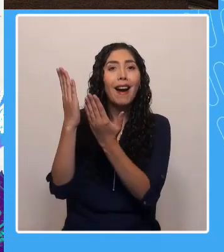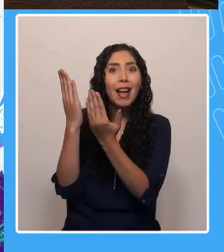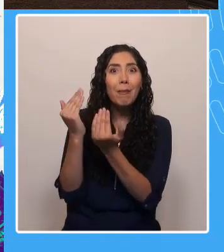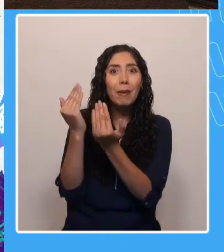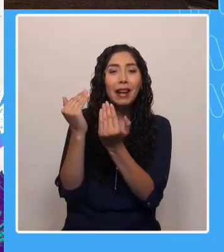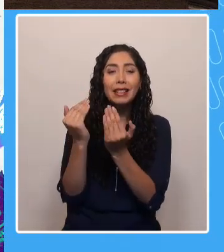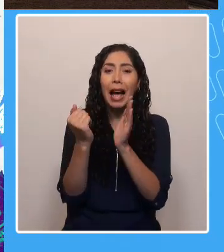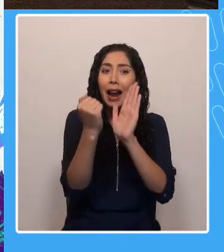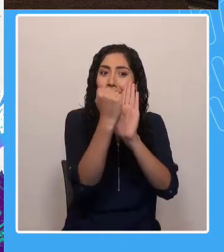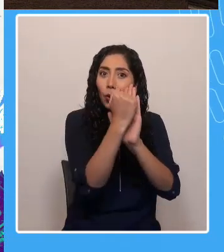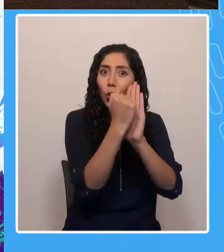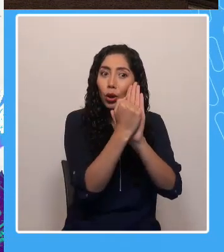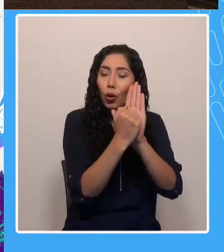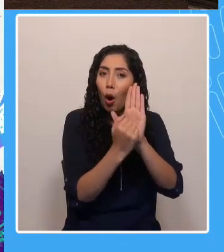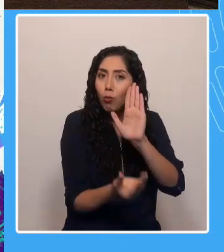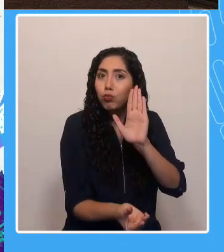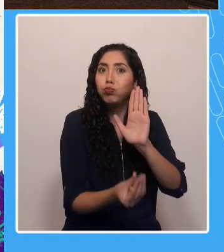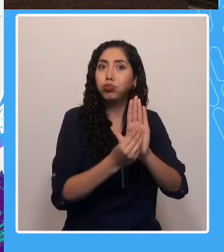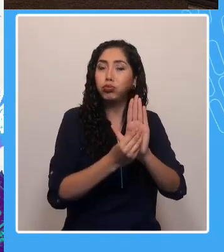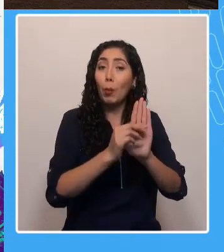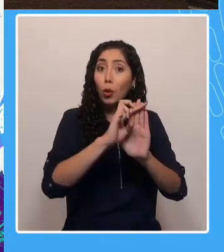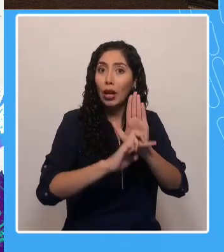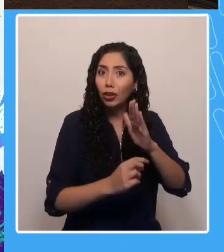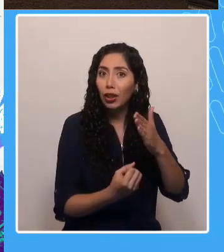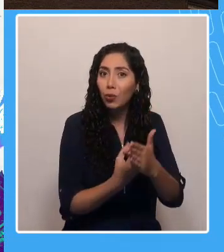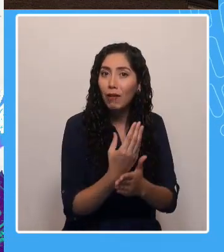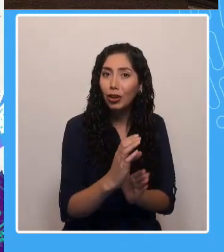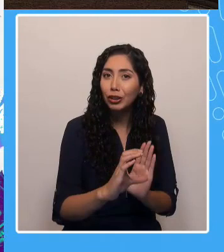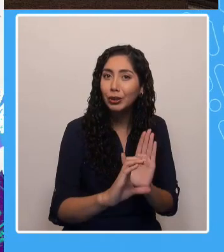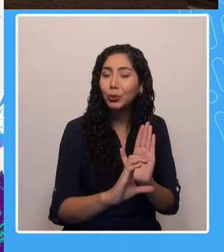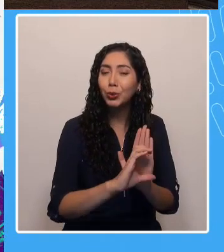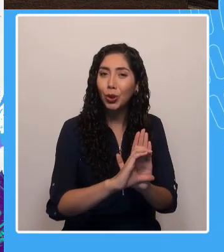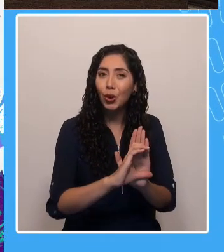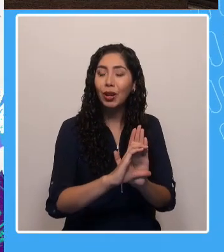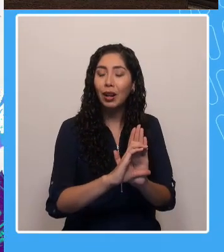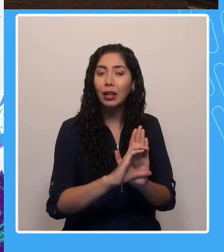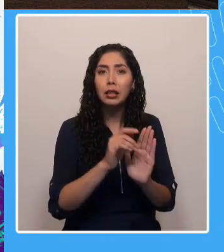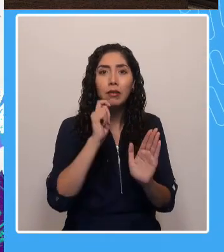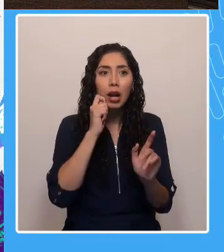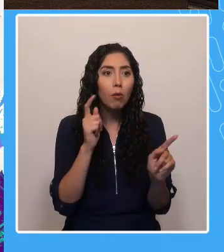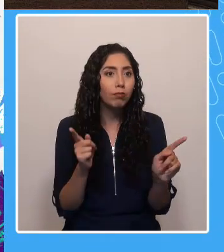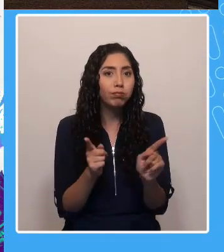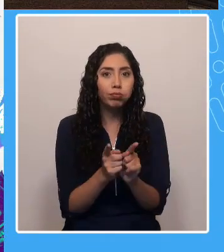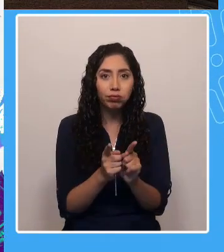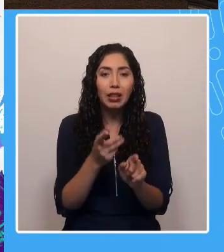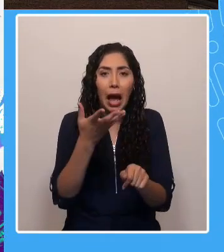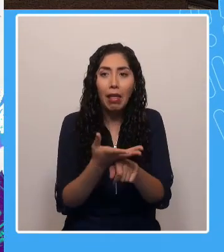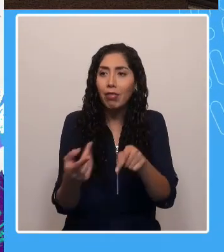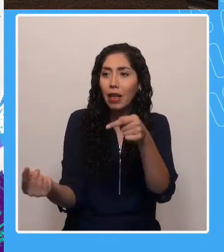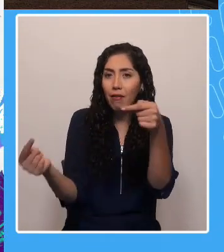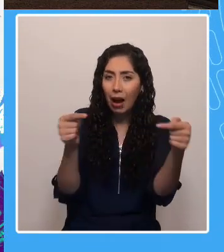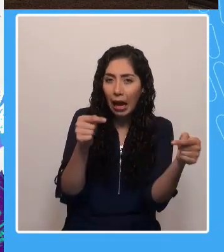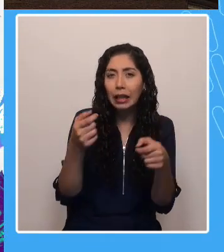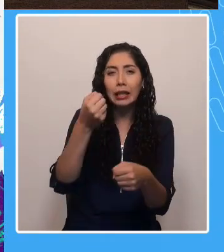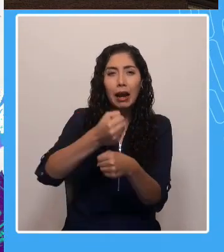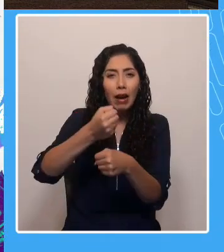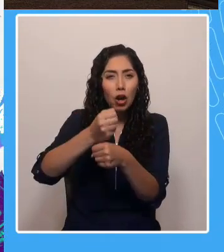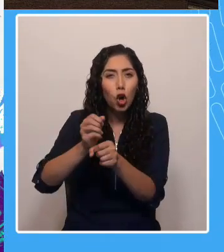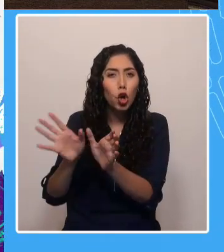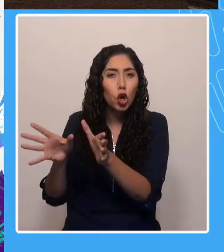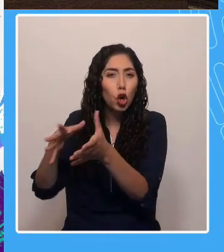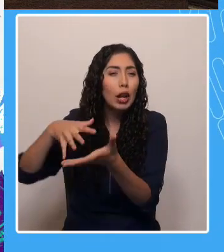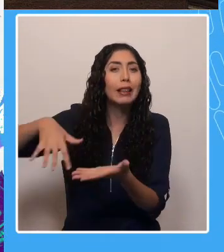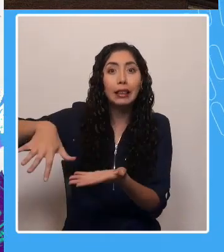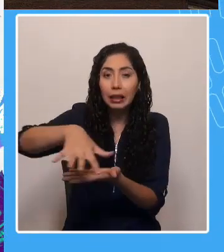pasa a formar parte del borrador de nueva Constitución es la síntesis del debate y del trabajo colectivo que recoge las demandas